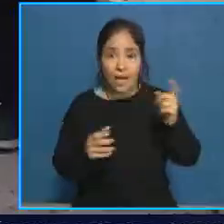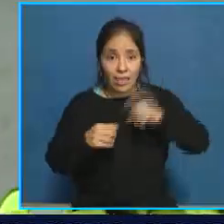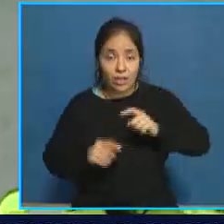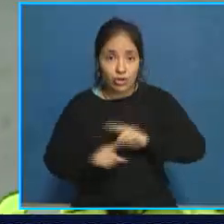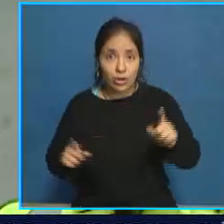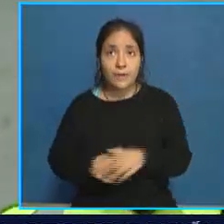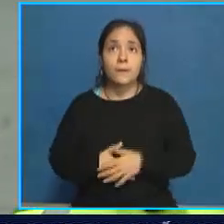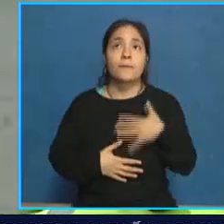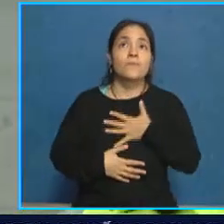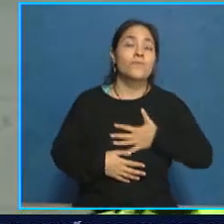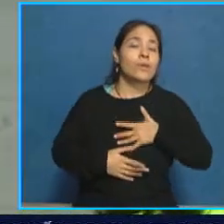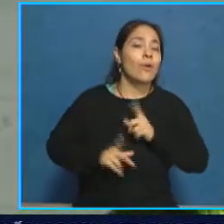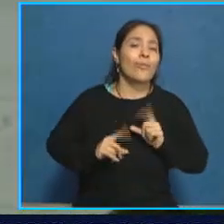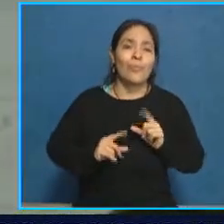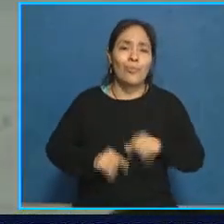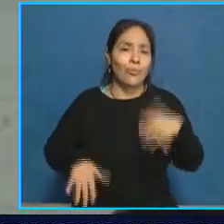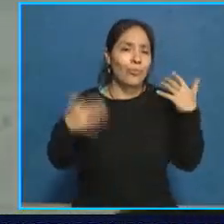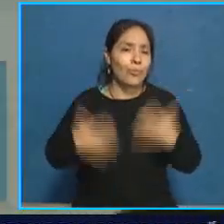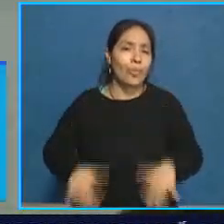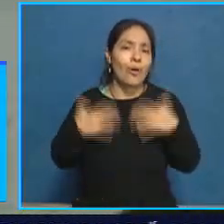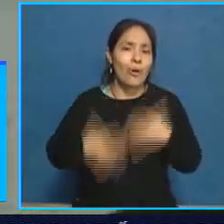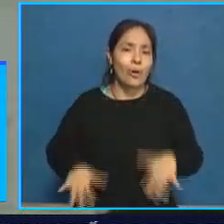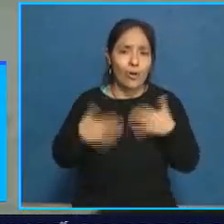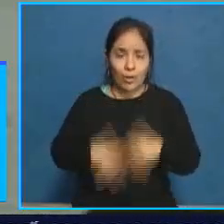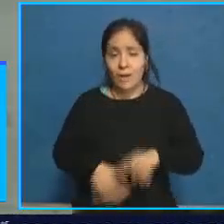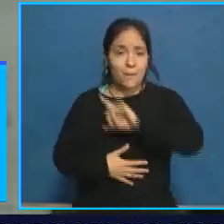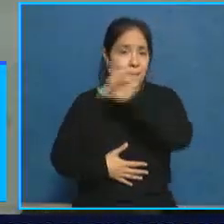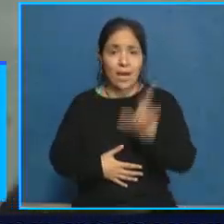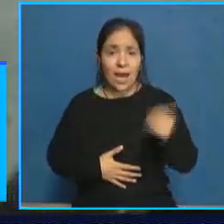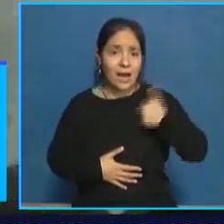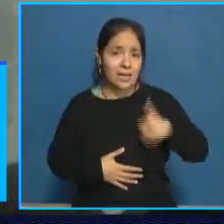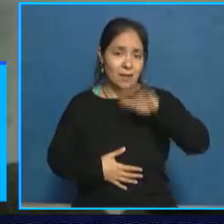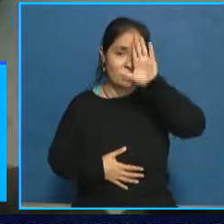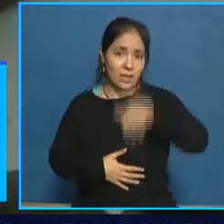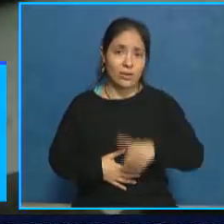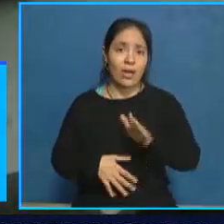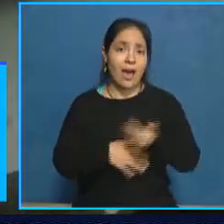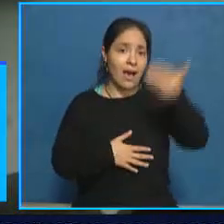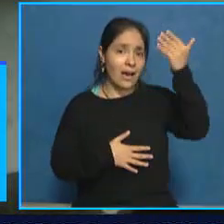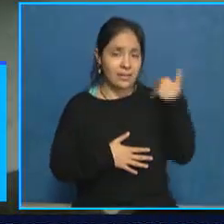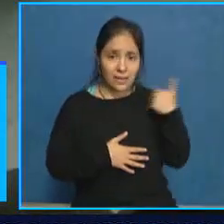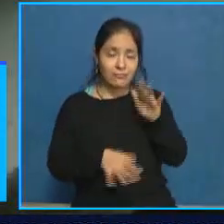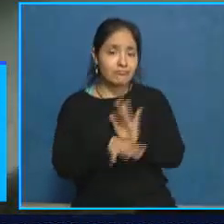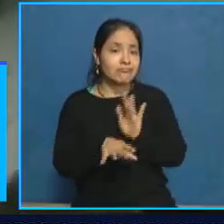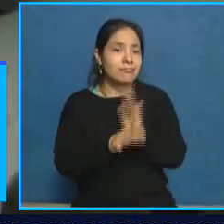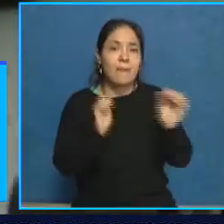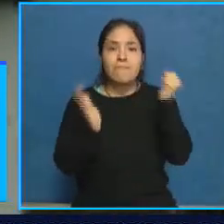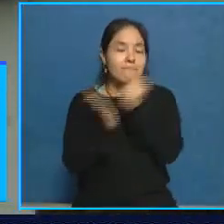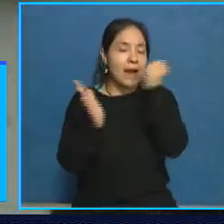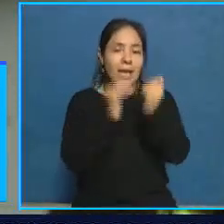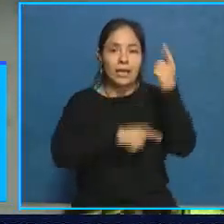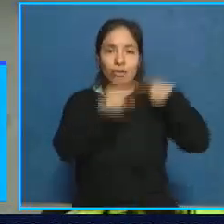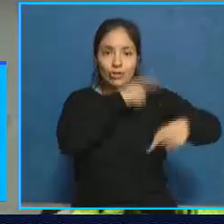ha provocado mucho dolor, porque para toda la Argentina ayer ha sido un día histórico, pero para nosotros